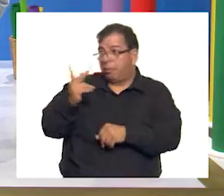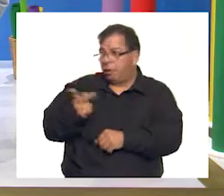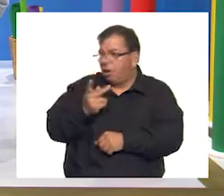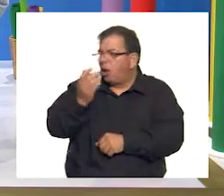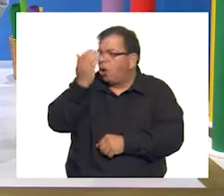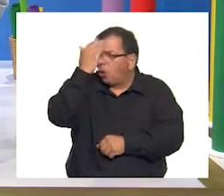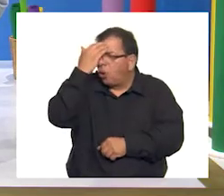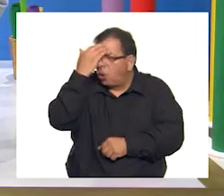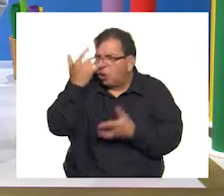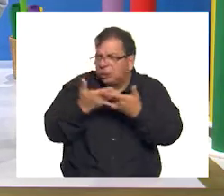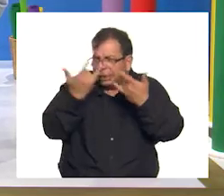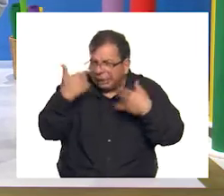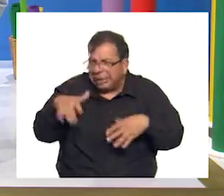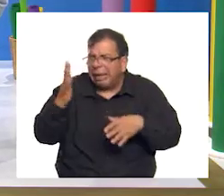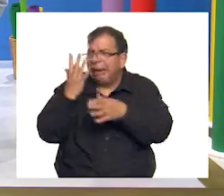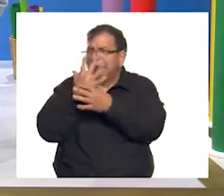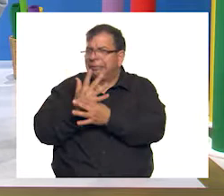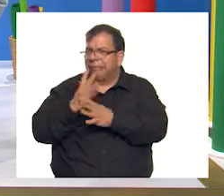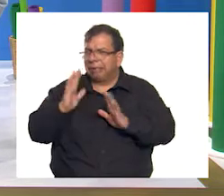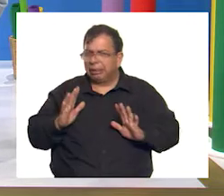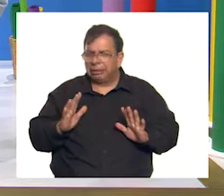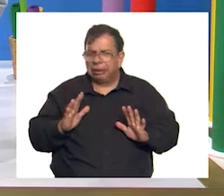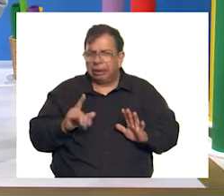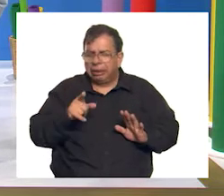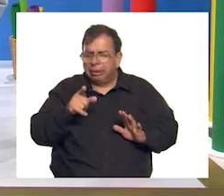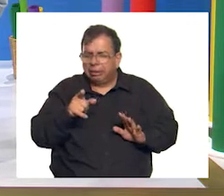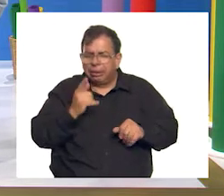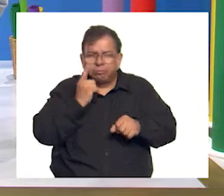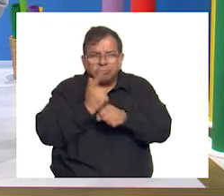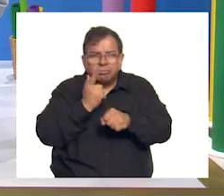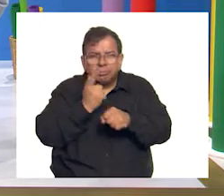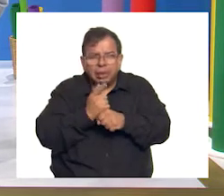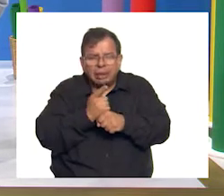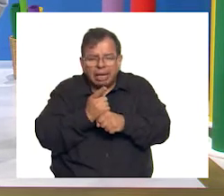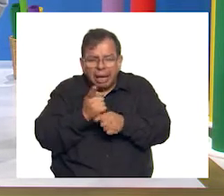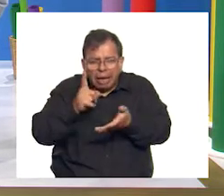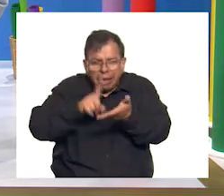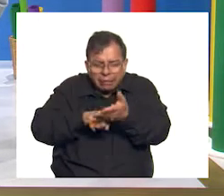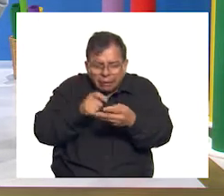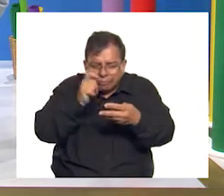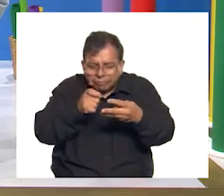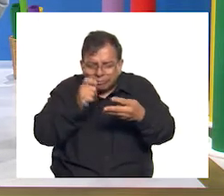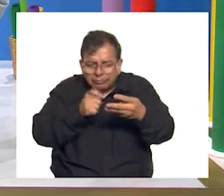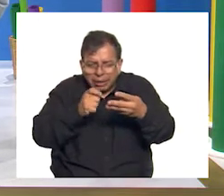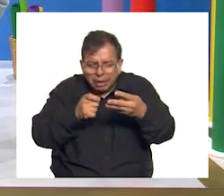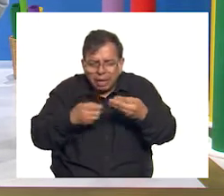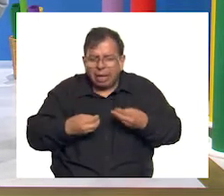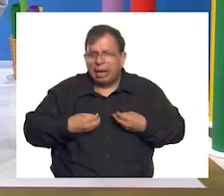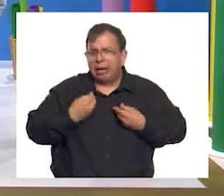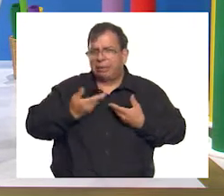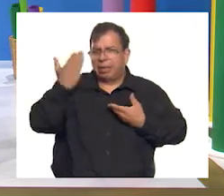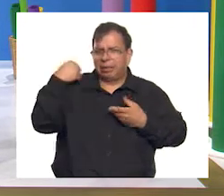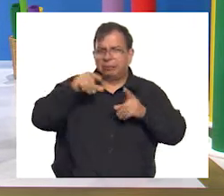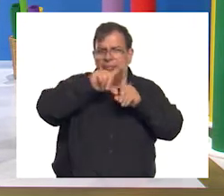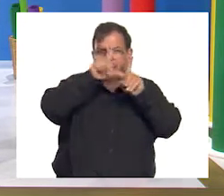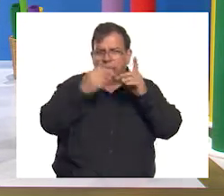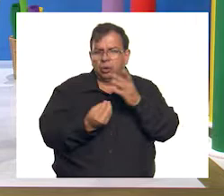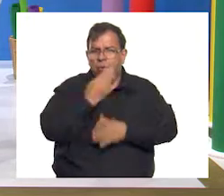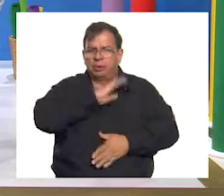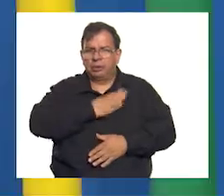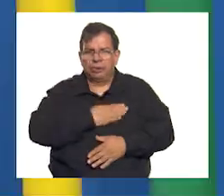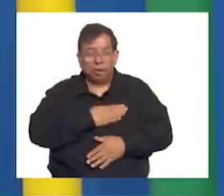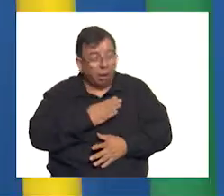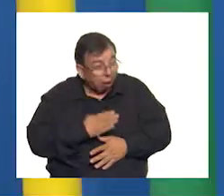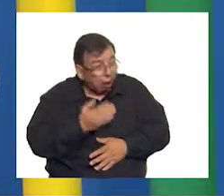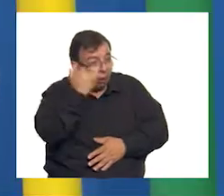conocen alguna leyenda y traten de identificar qué elementos tiene de la vida en la Nueva España. Fantástica